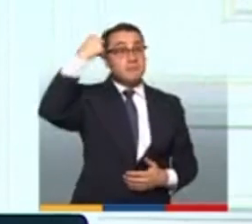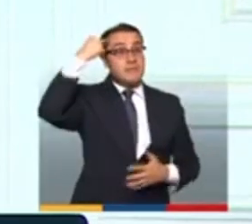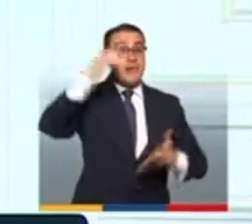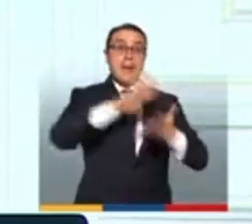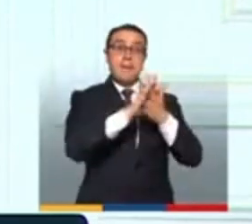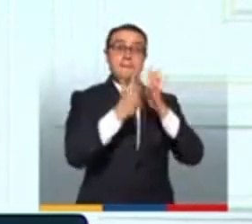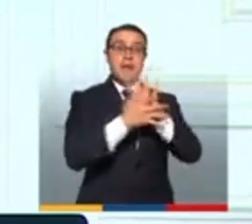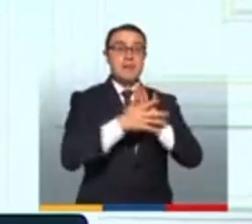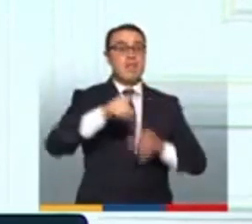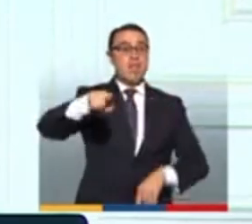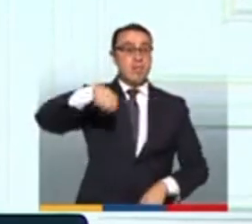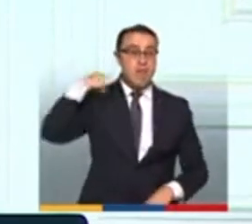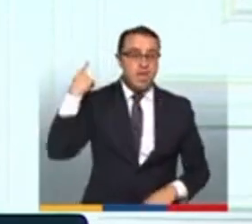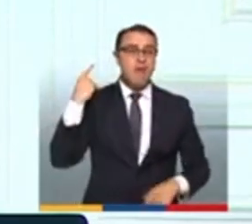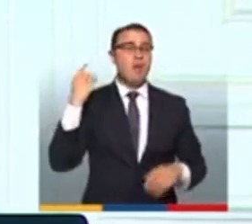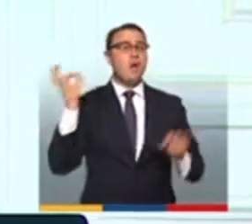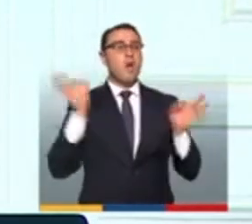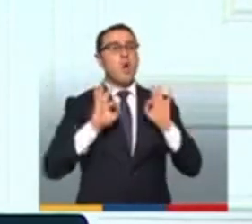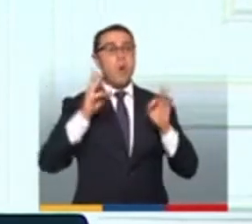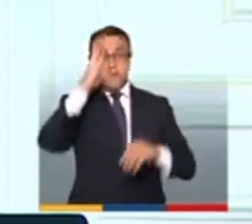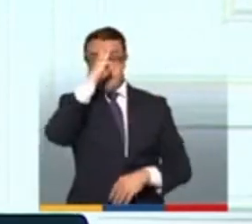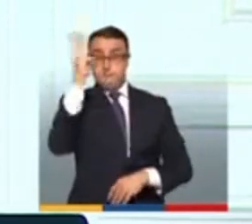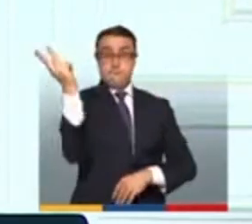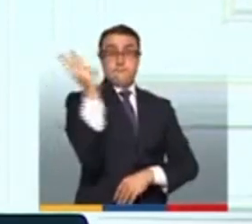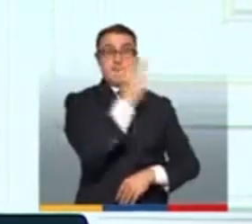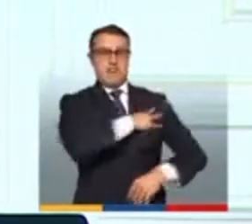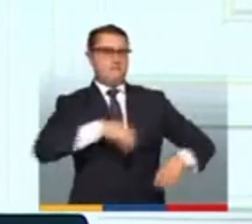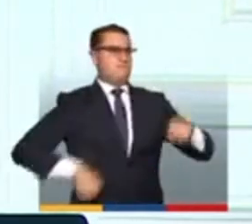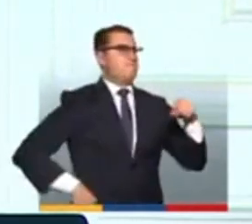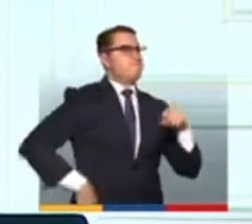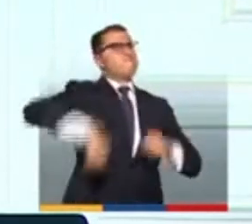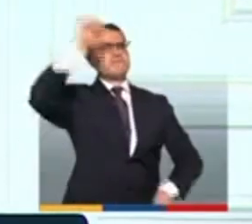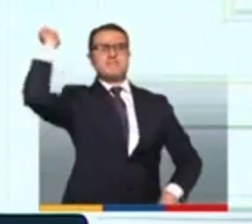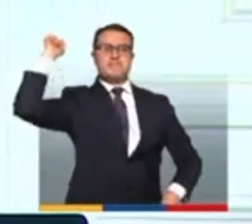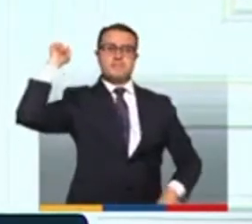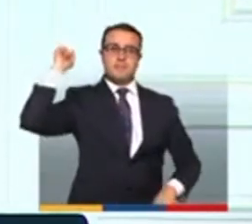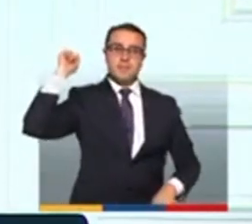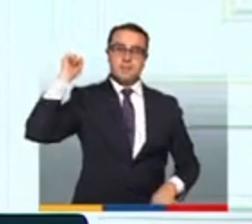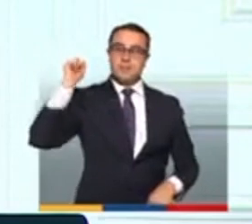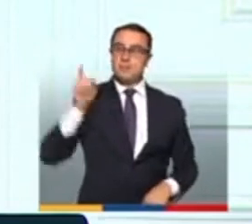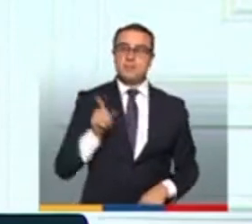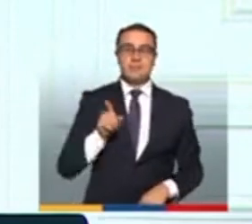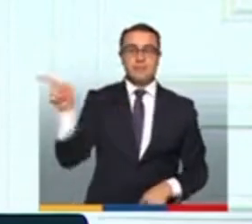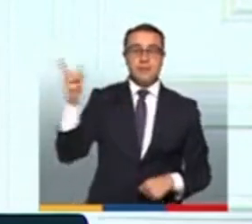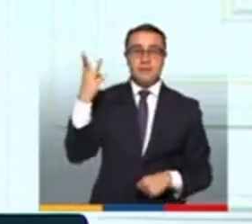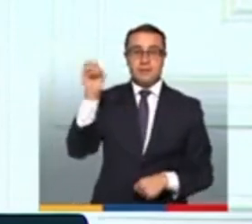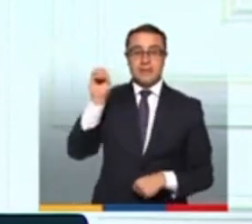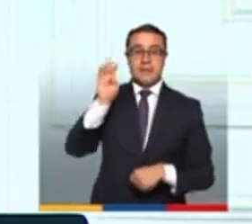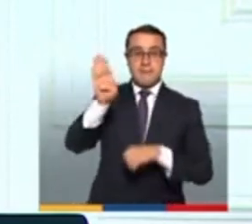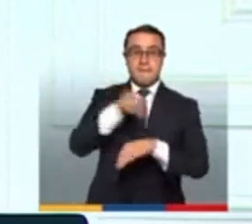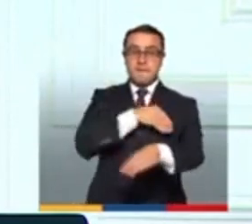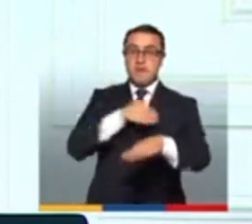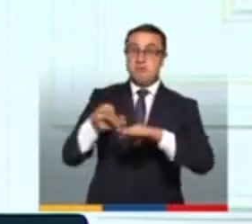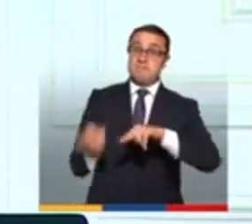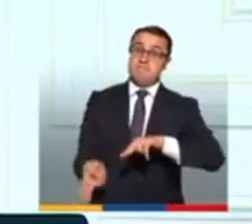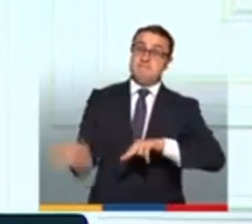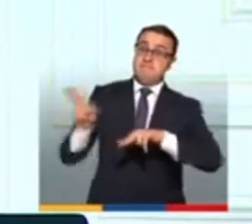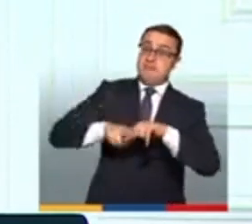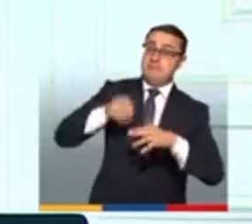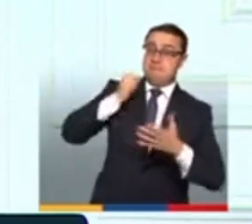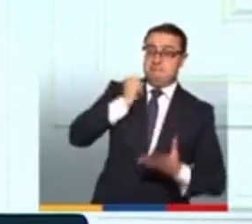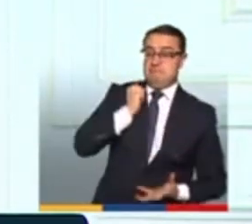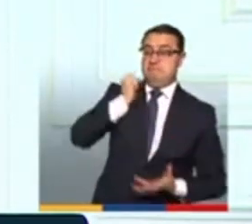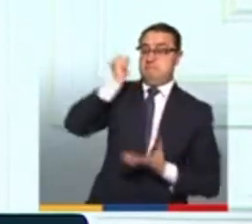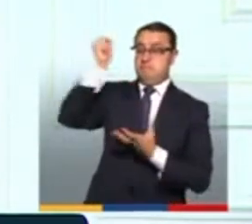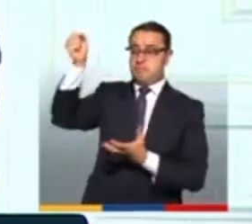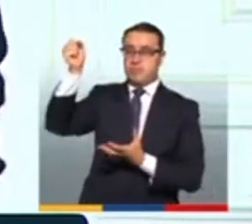una victoria militar, donde entre otras hay que entregar más plata que 30 billones de pesos. Esa es la plata de